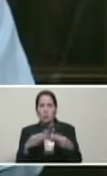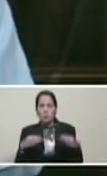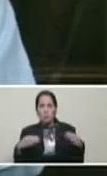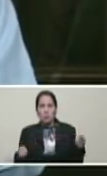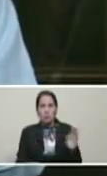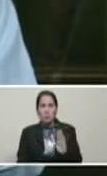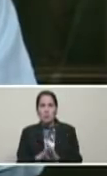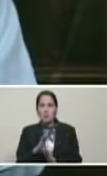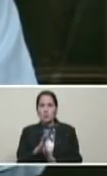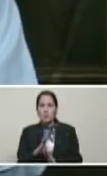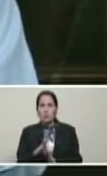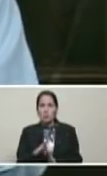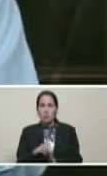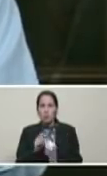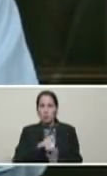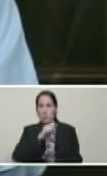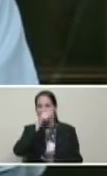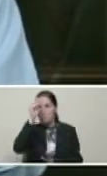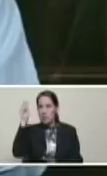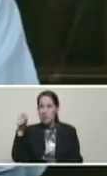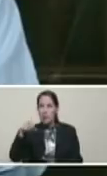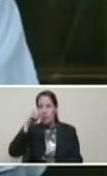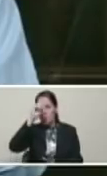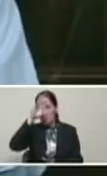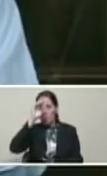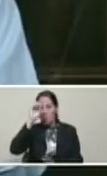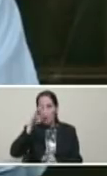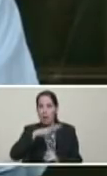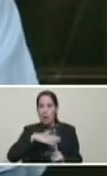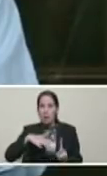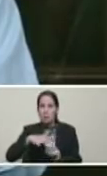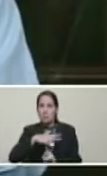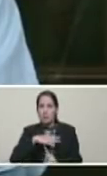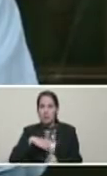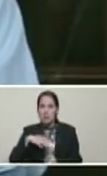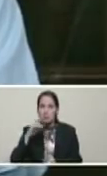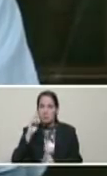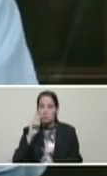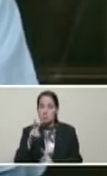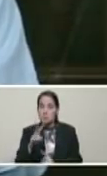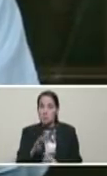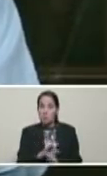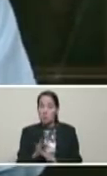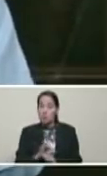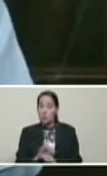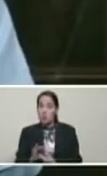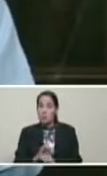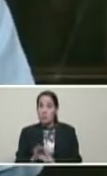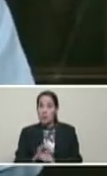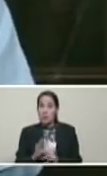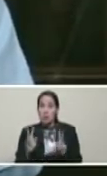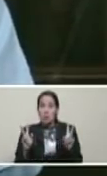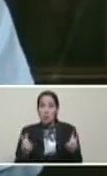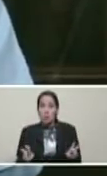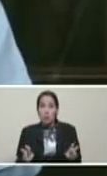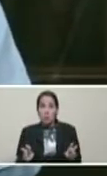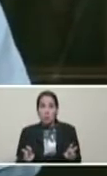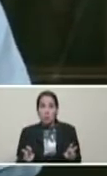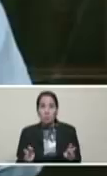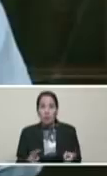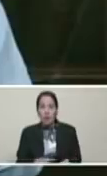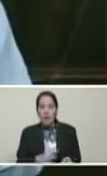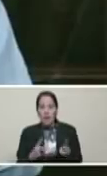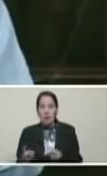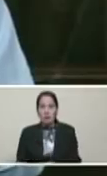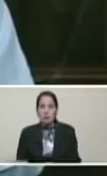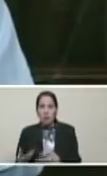desarrollo minero y ecológico para que ponga en funcionamiento la reactivación en alianza con